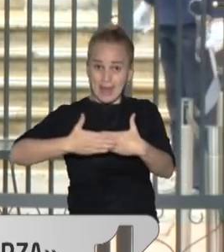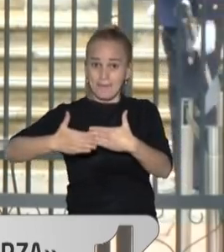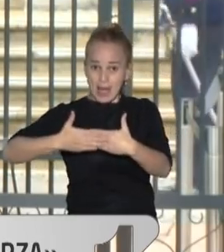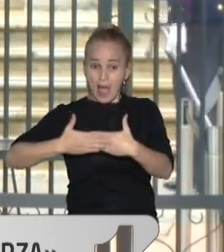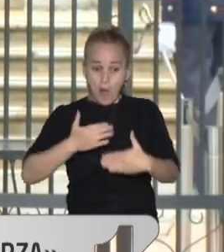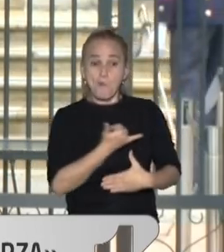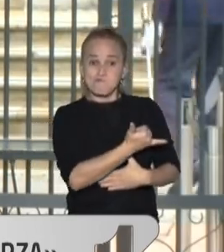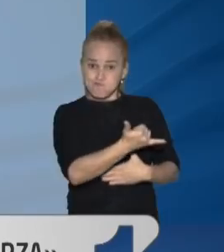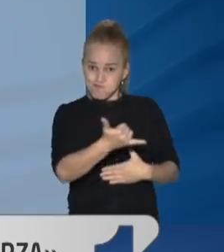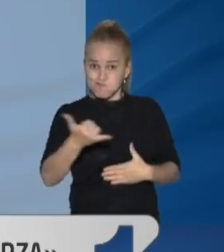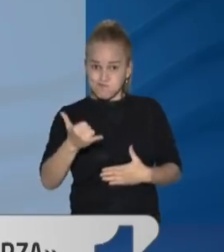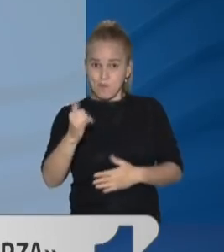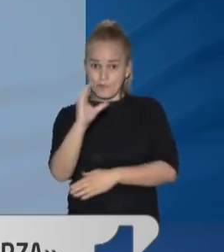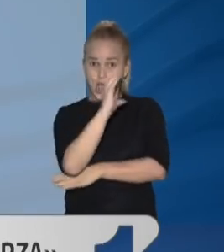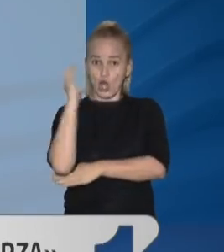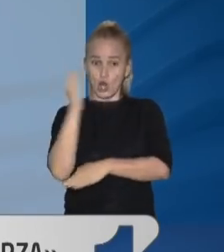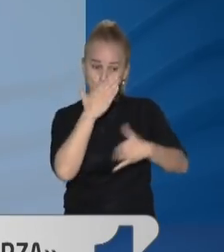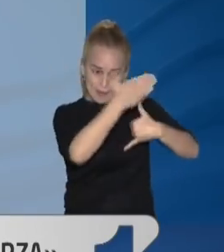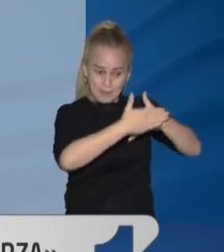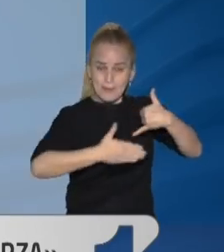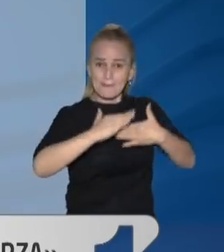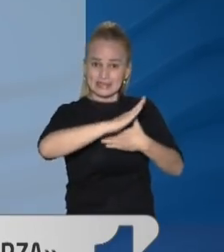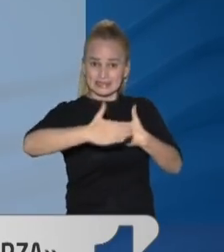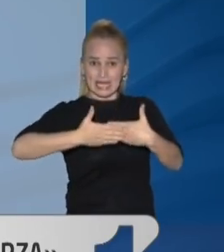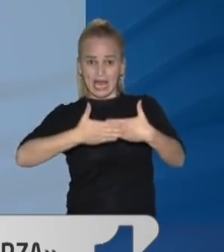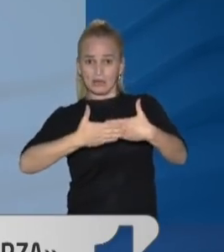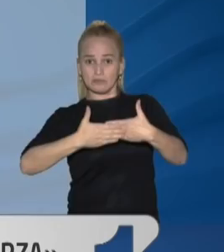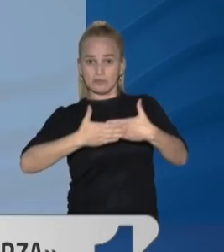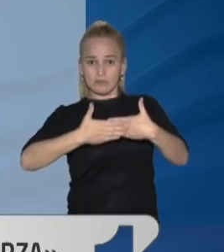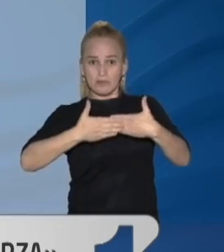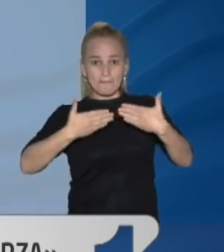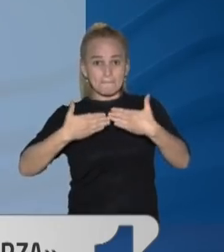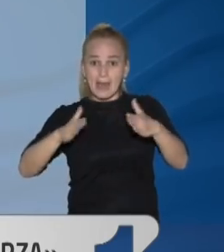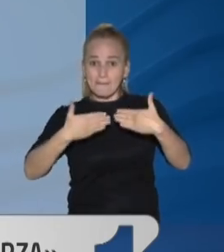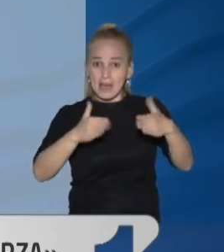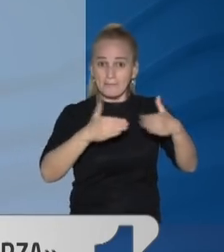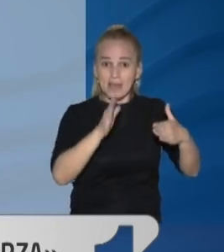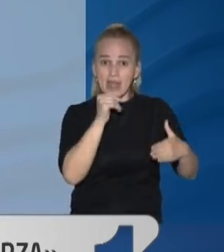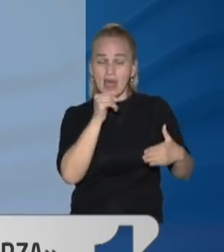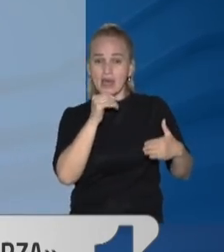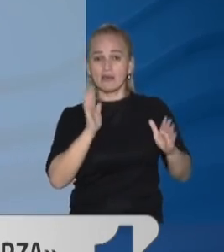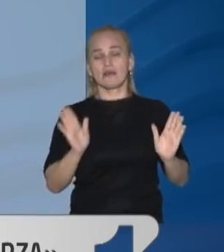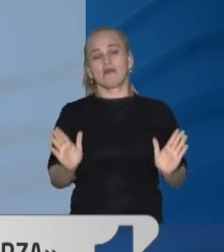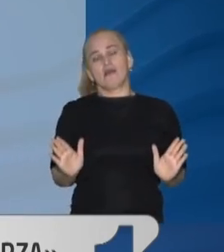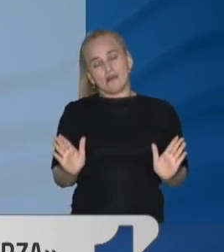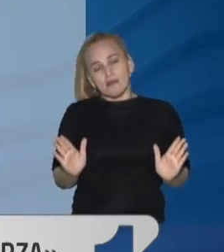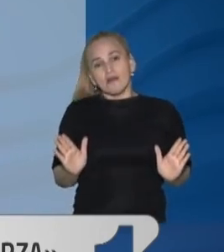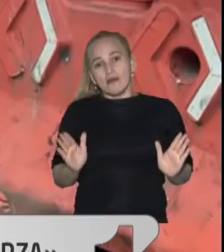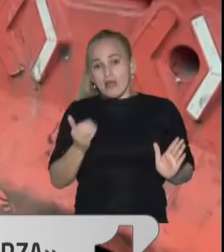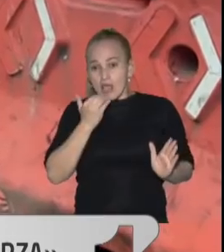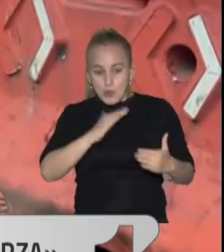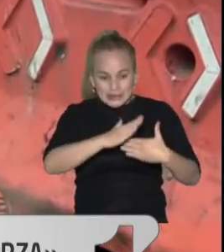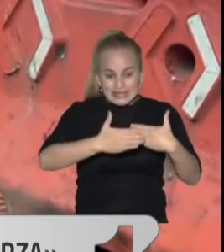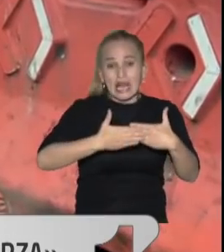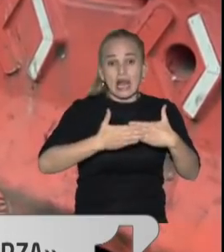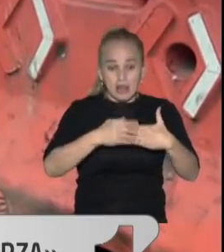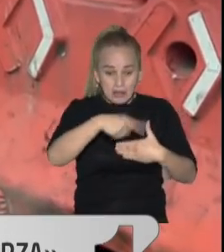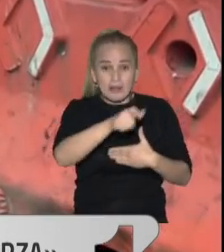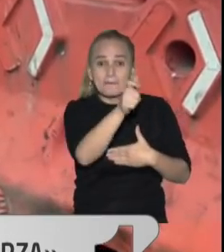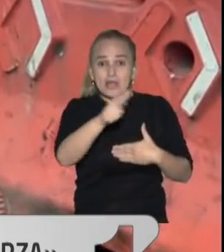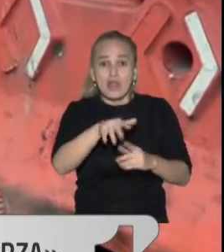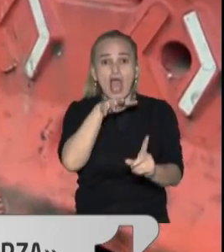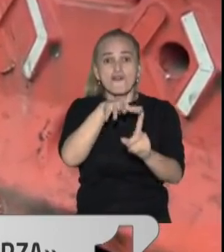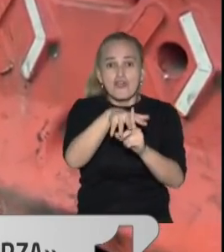ha ocurrido en algunos lugares del territorio nacional, no se levanten, sigan afectando al resto de los colombianos,